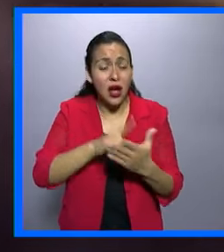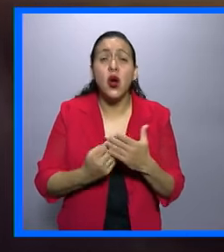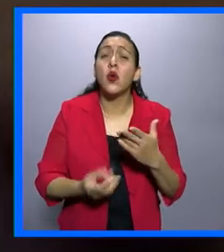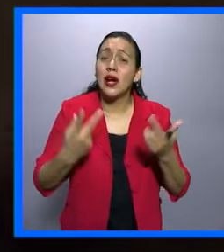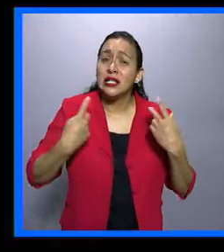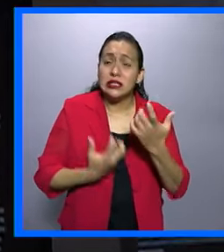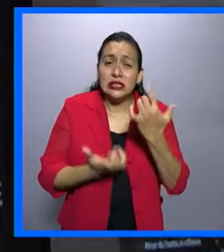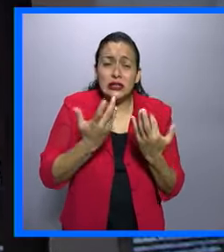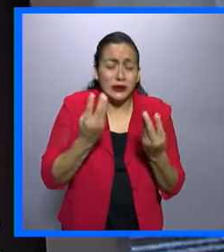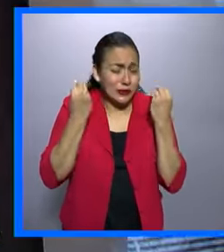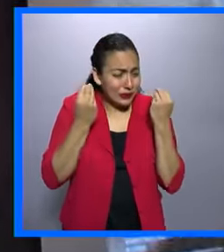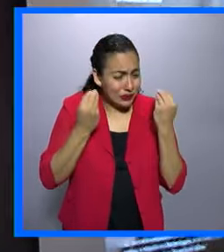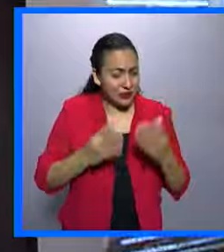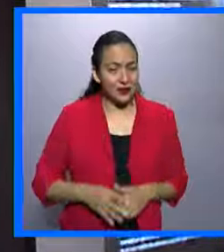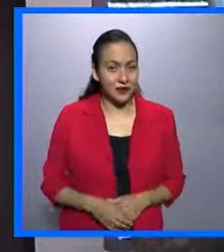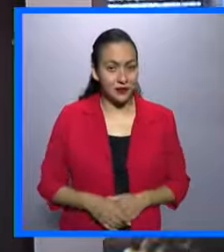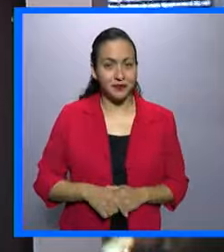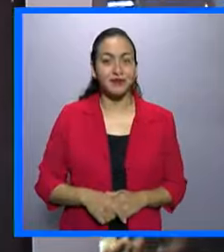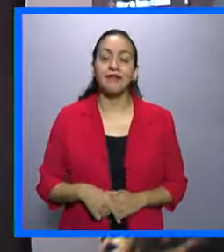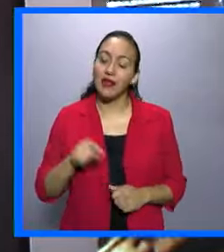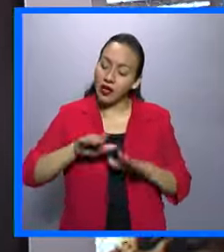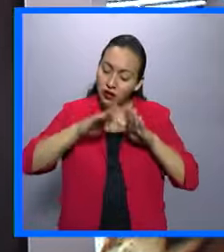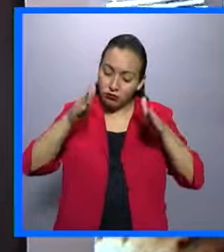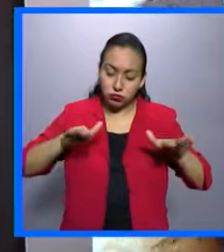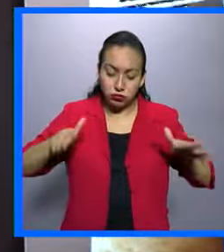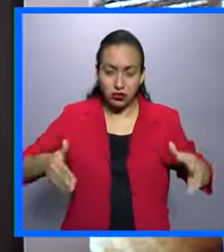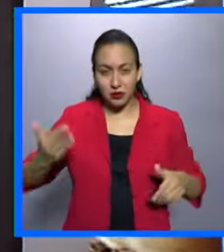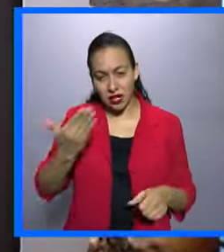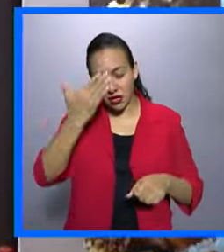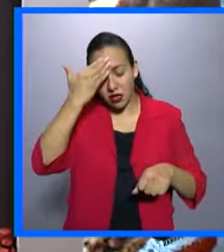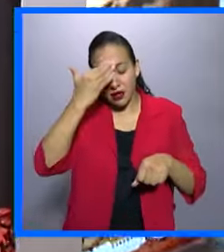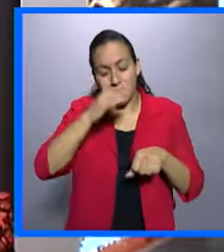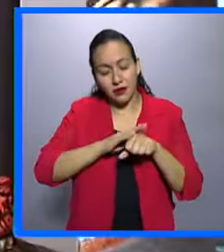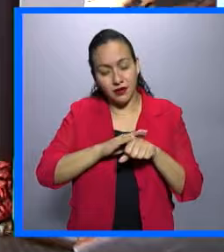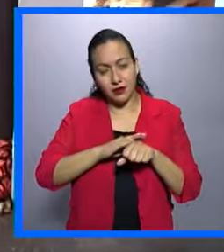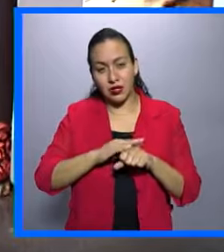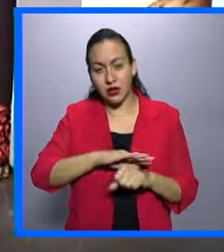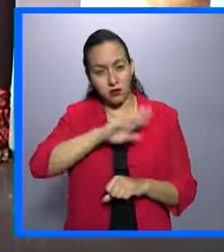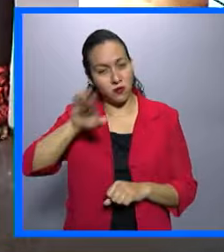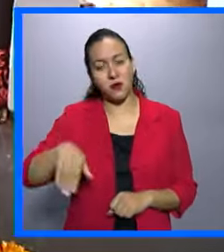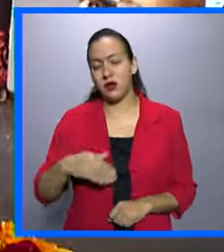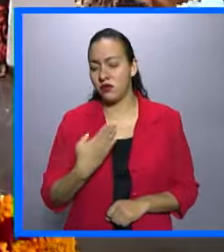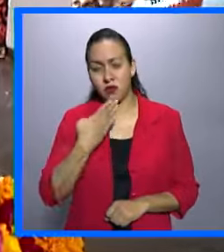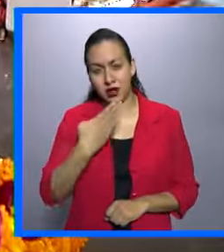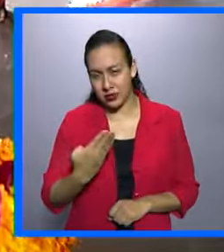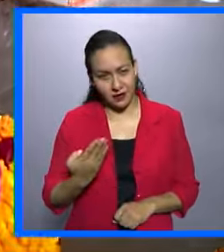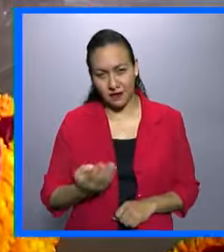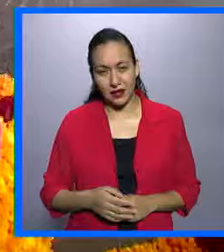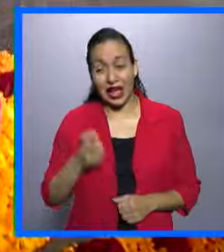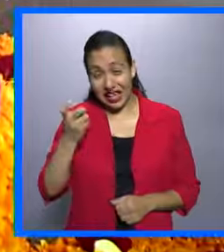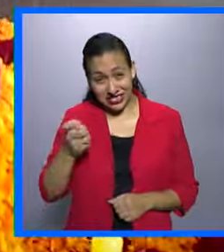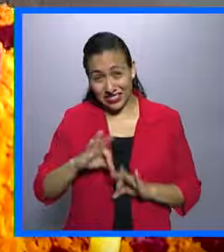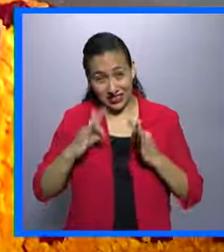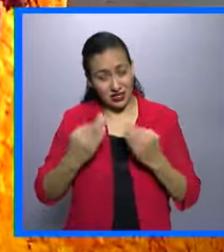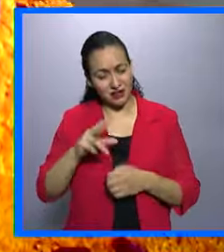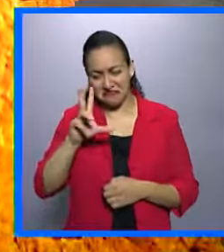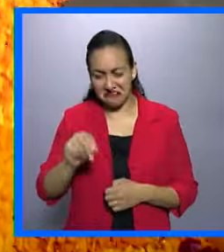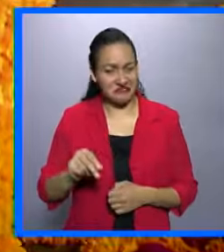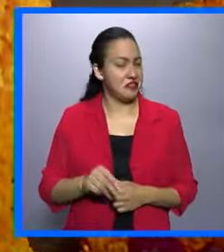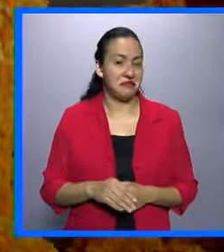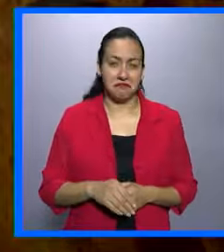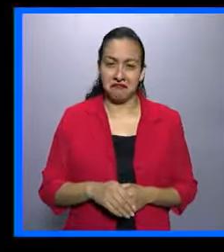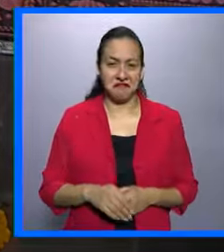cuerpos calcinados. Esta ofrenda es un llamado a la no normalización de la muerte en estas condiciones, a la indignación